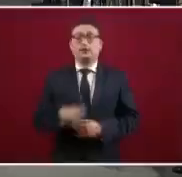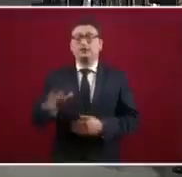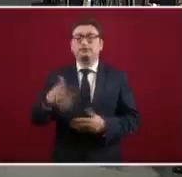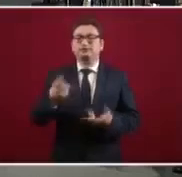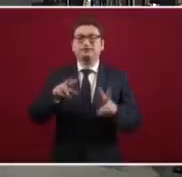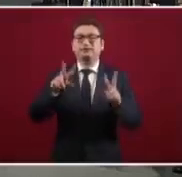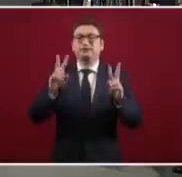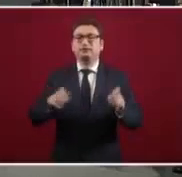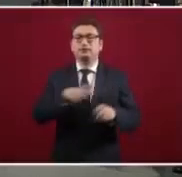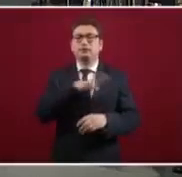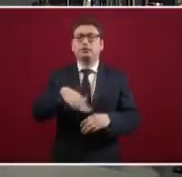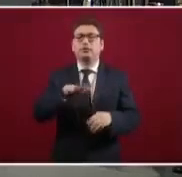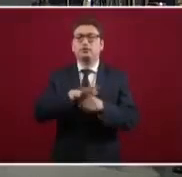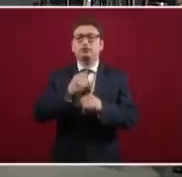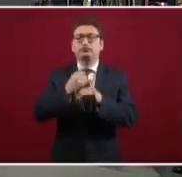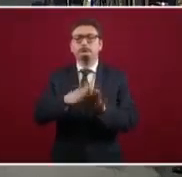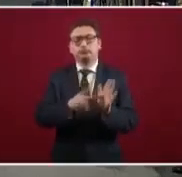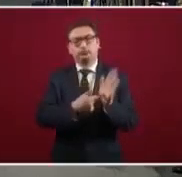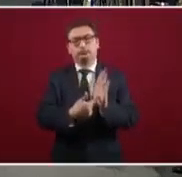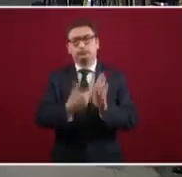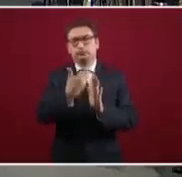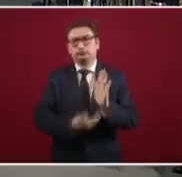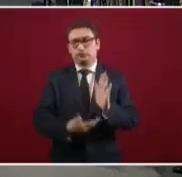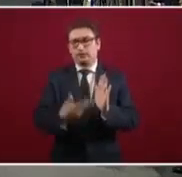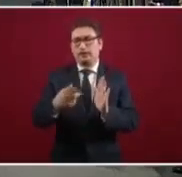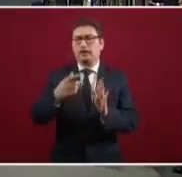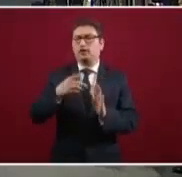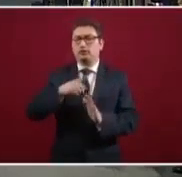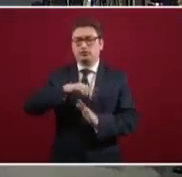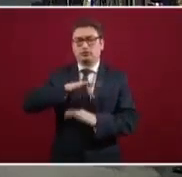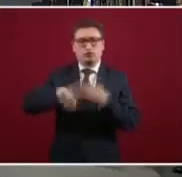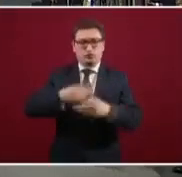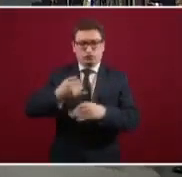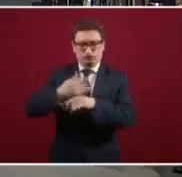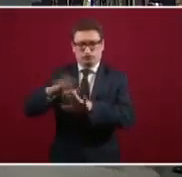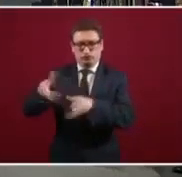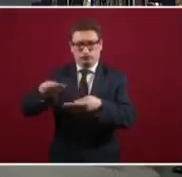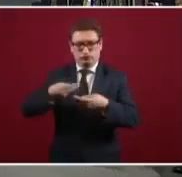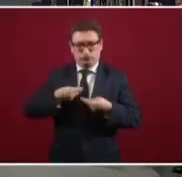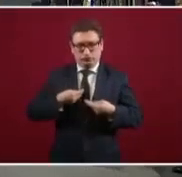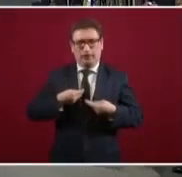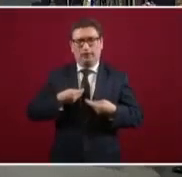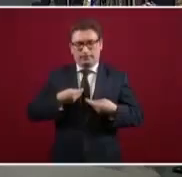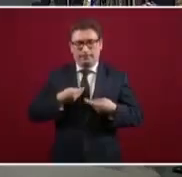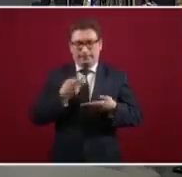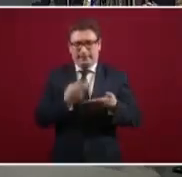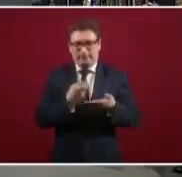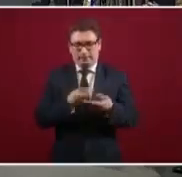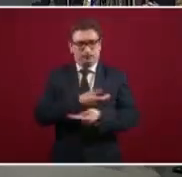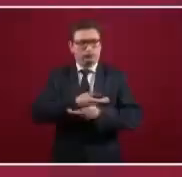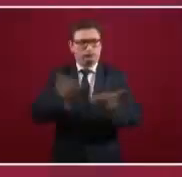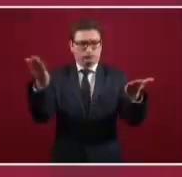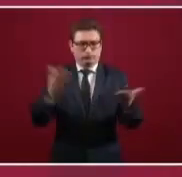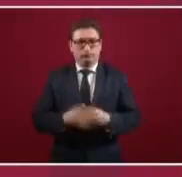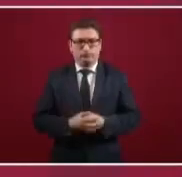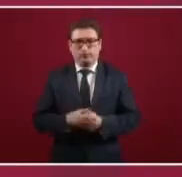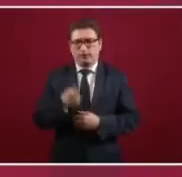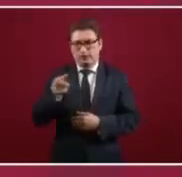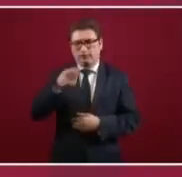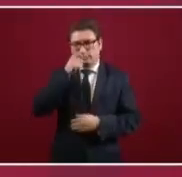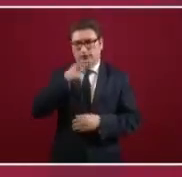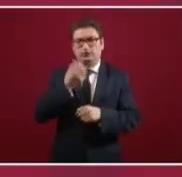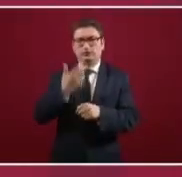en general las que se informan las que nos llegan a nosotros sí sí y el